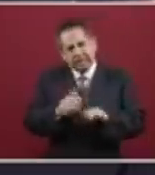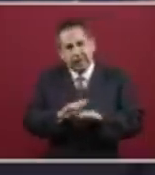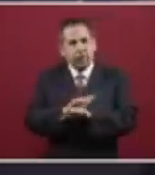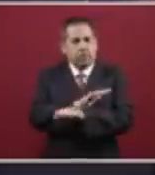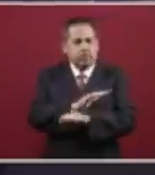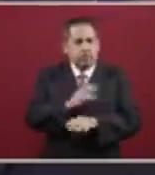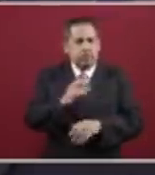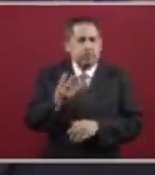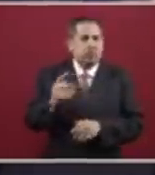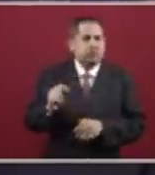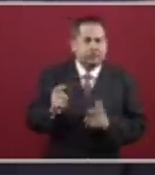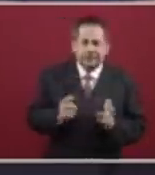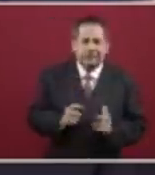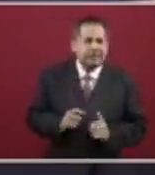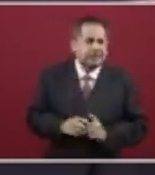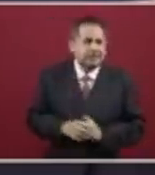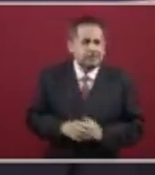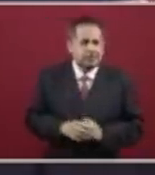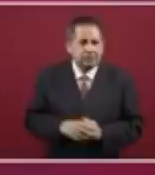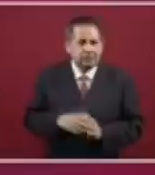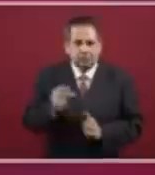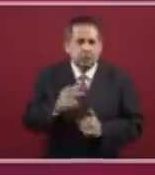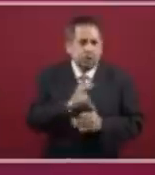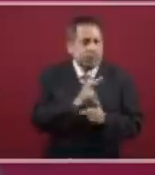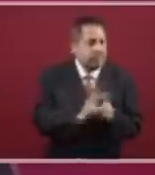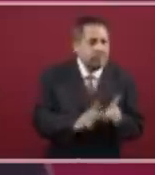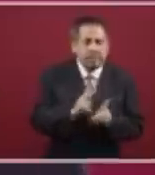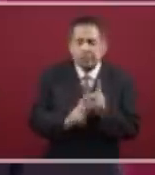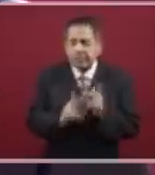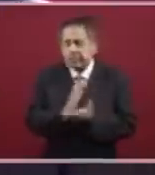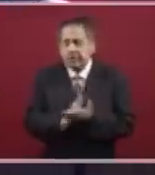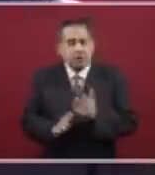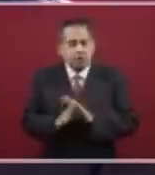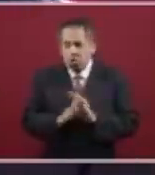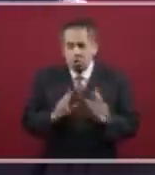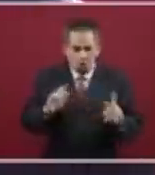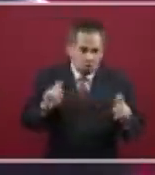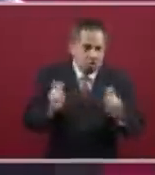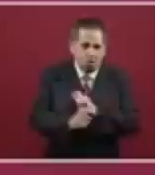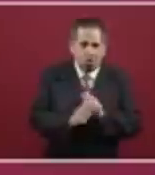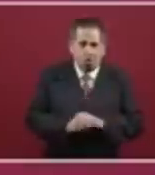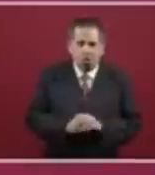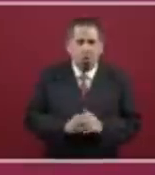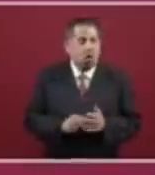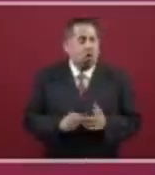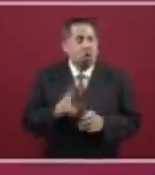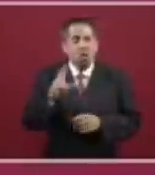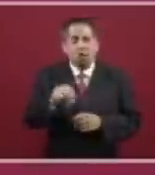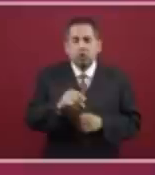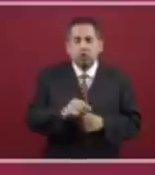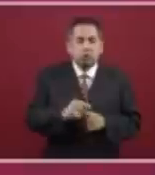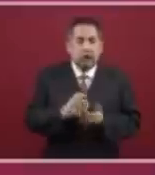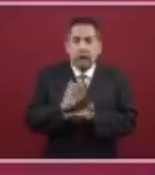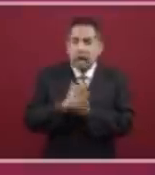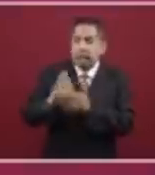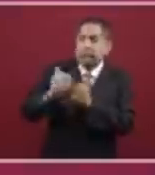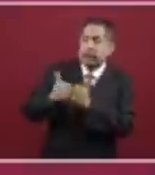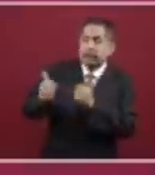que no son parcelas, o sea, no es lo que haga la Secretaría